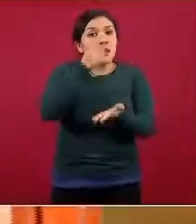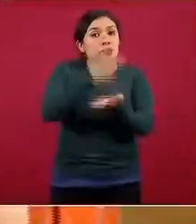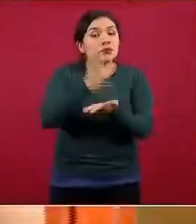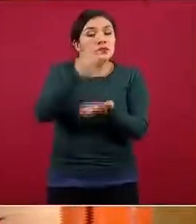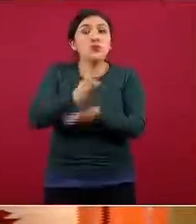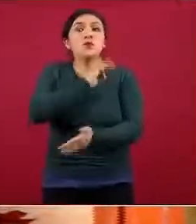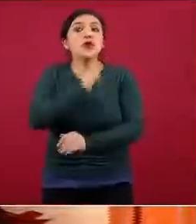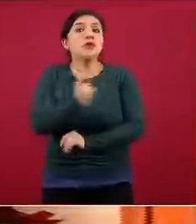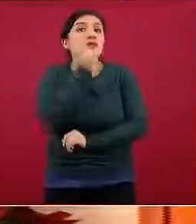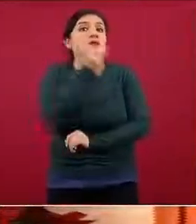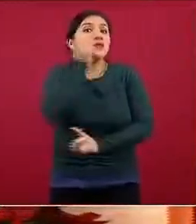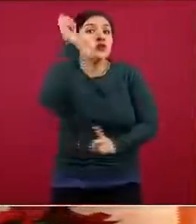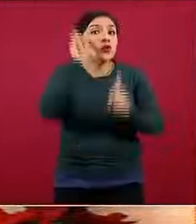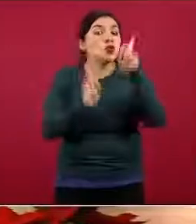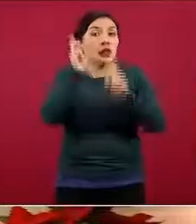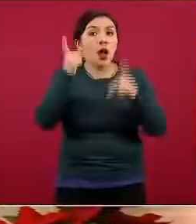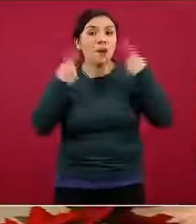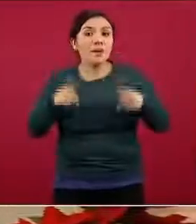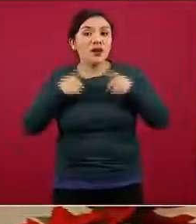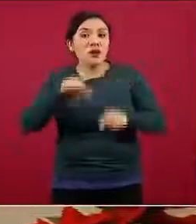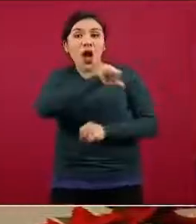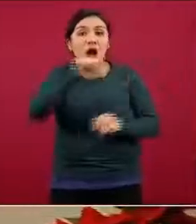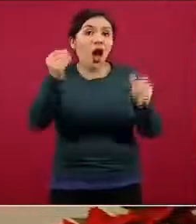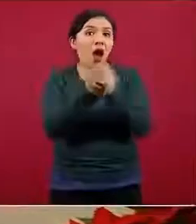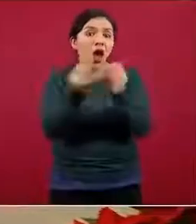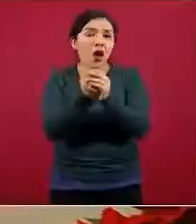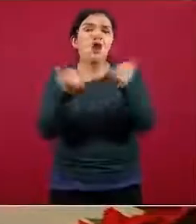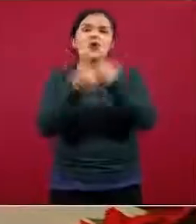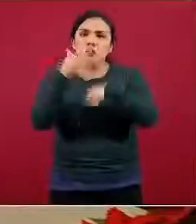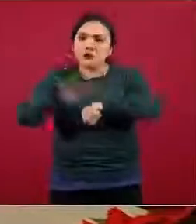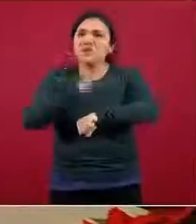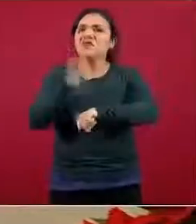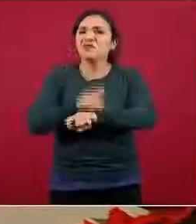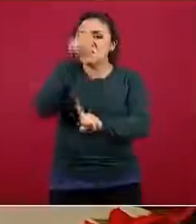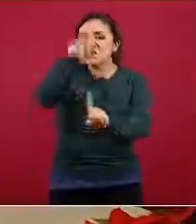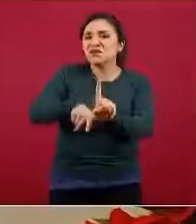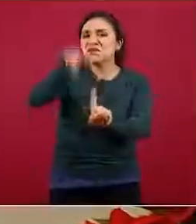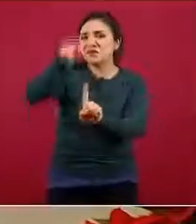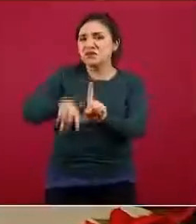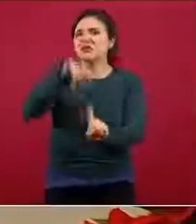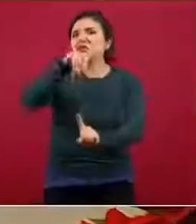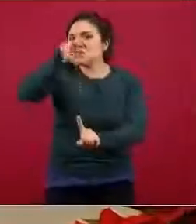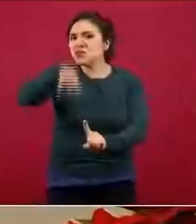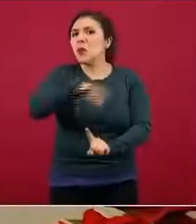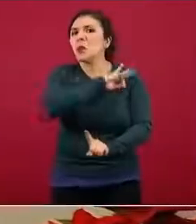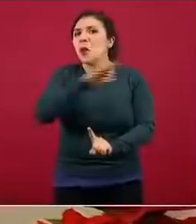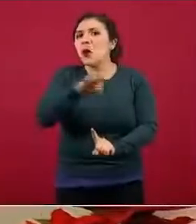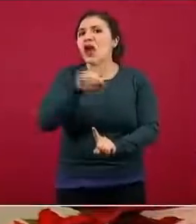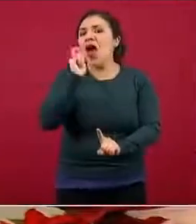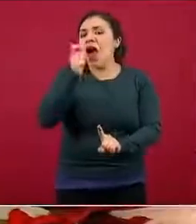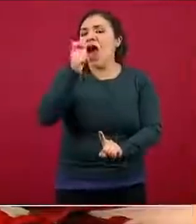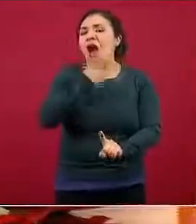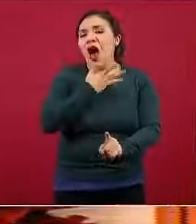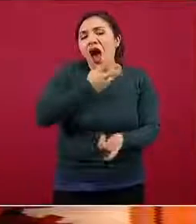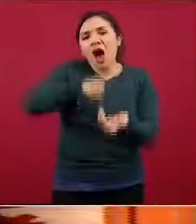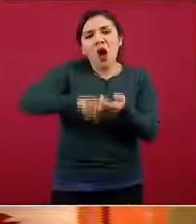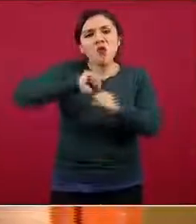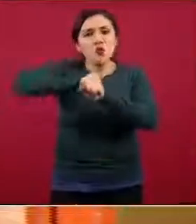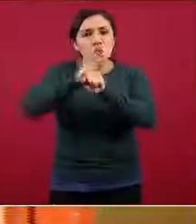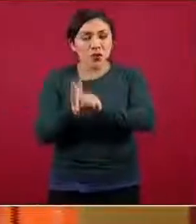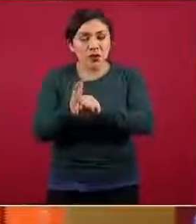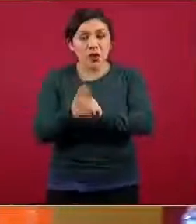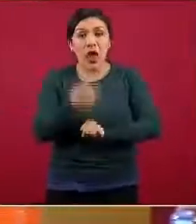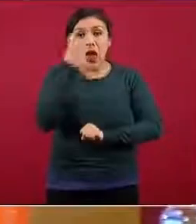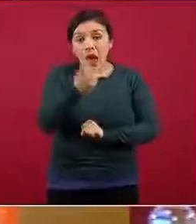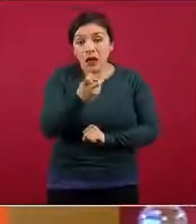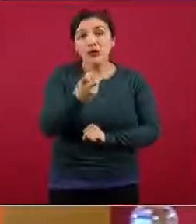casos sospechosos. Son casos sospechosos que cumplieron con todas las características para ser casos sospechosos de COVID. Y esto